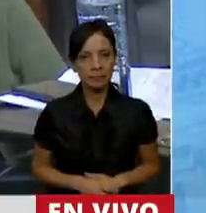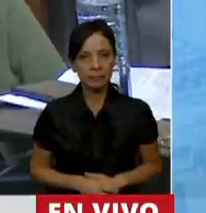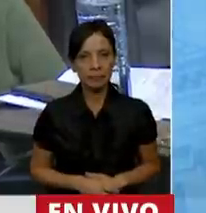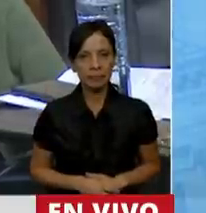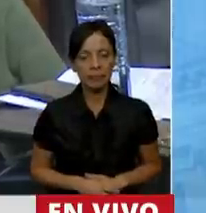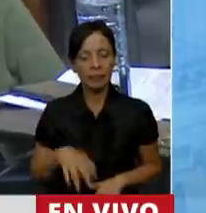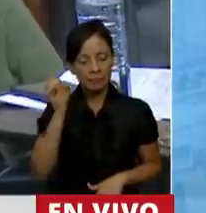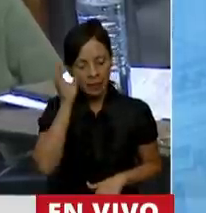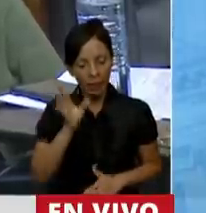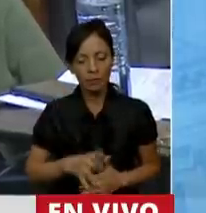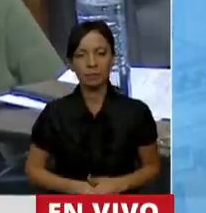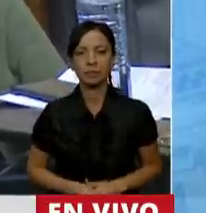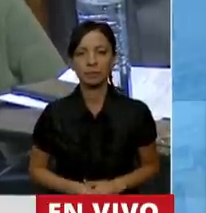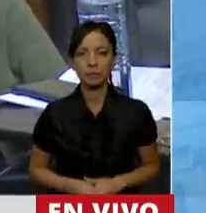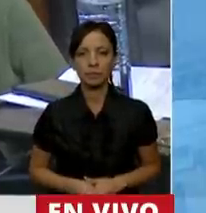Perdón.